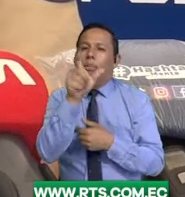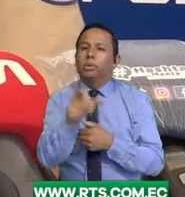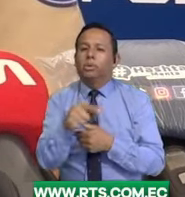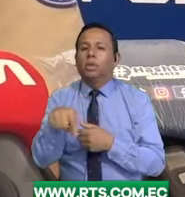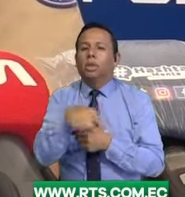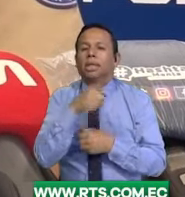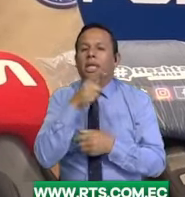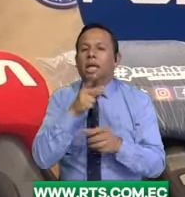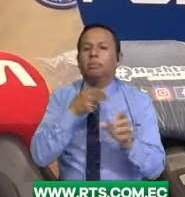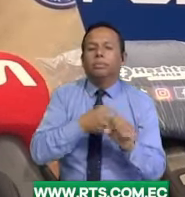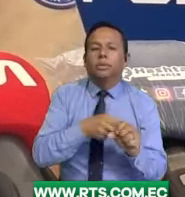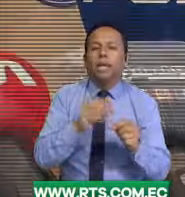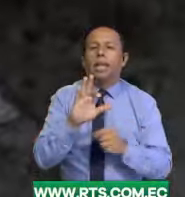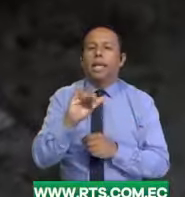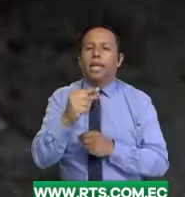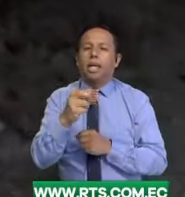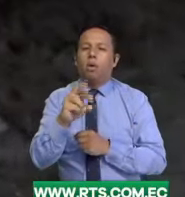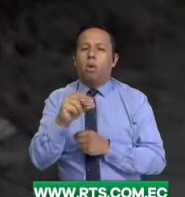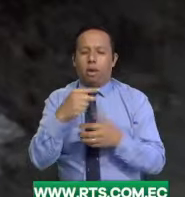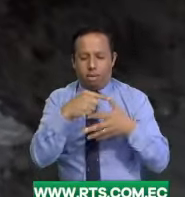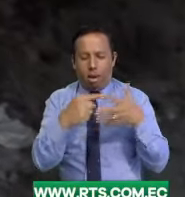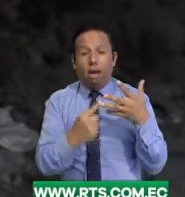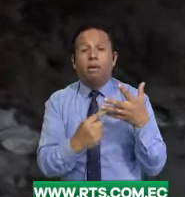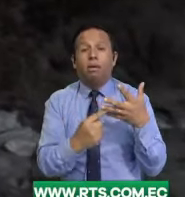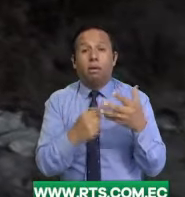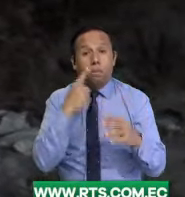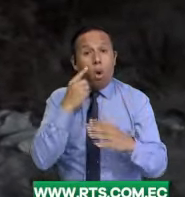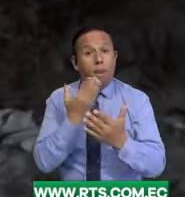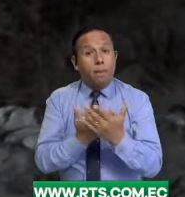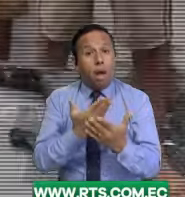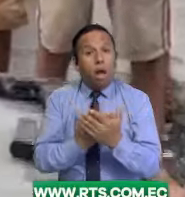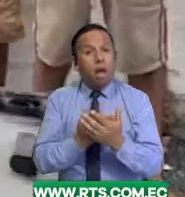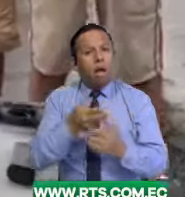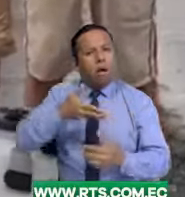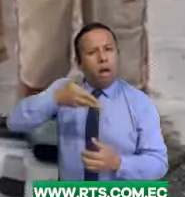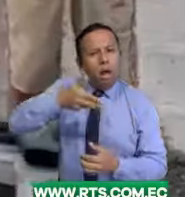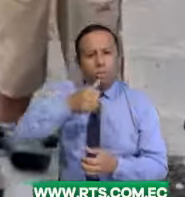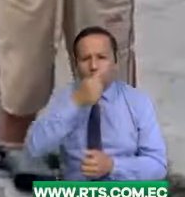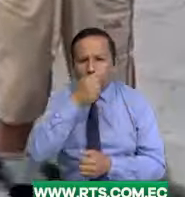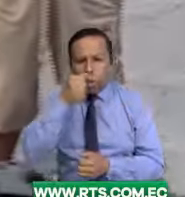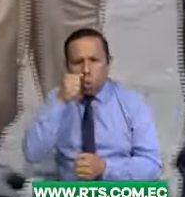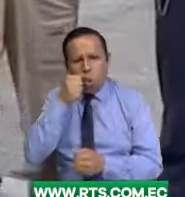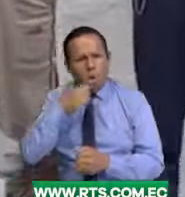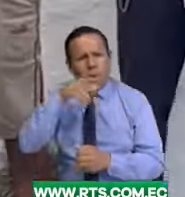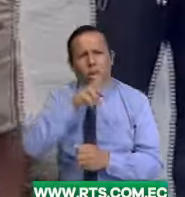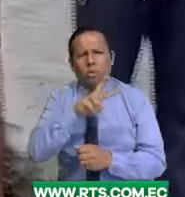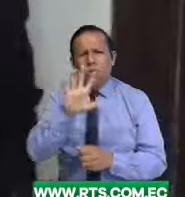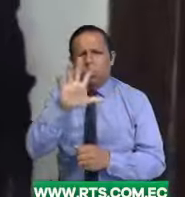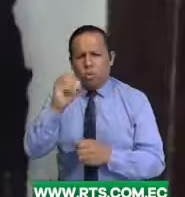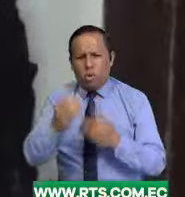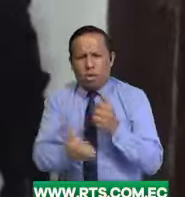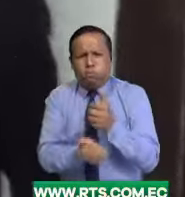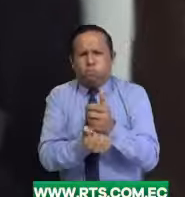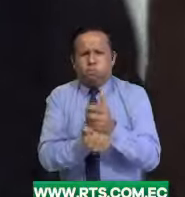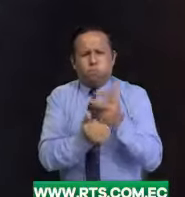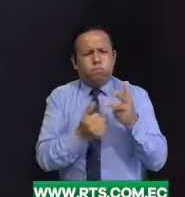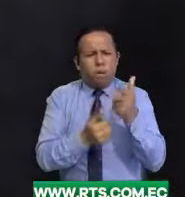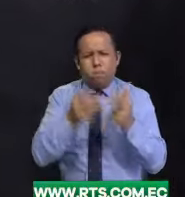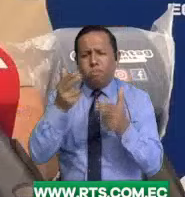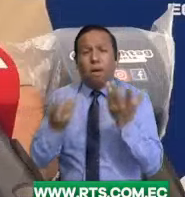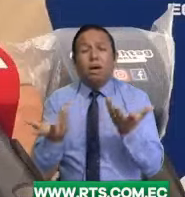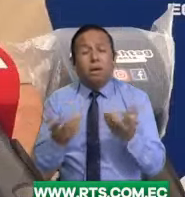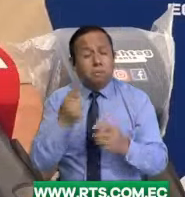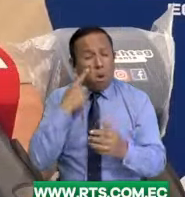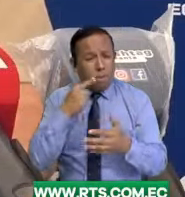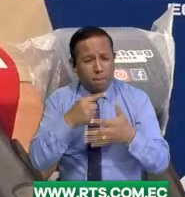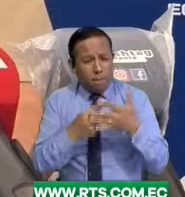del grupo de los Tiguerones. Entre las evidencias se incautaron armas, drogas, más de 250 municiones y otros indicios.